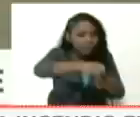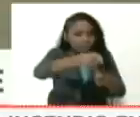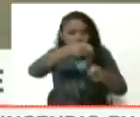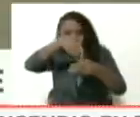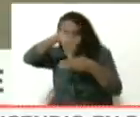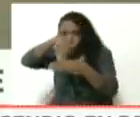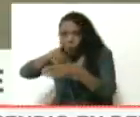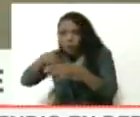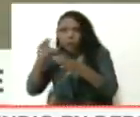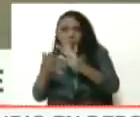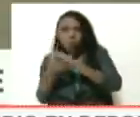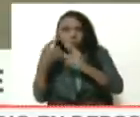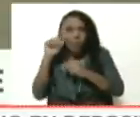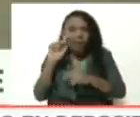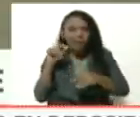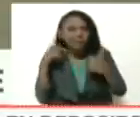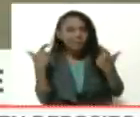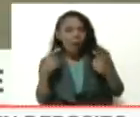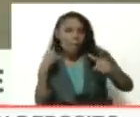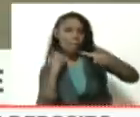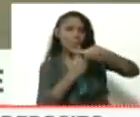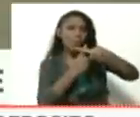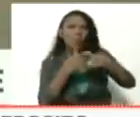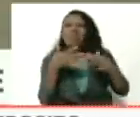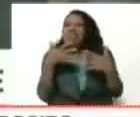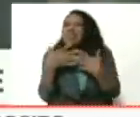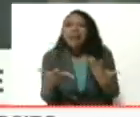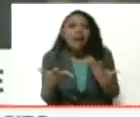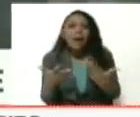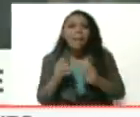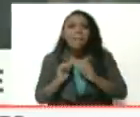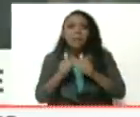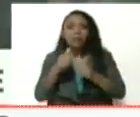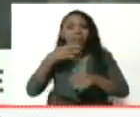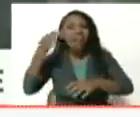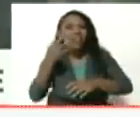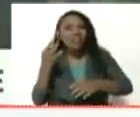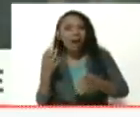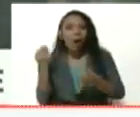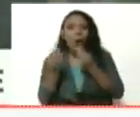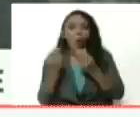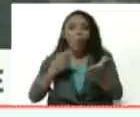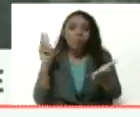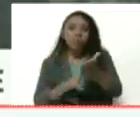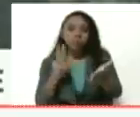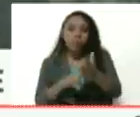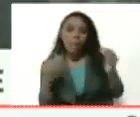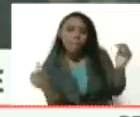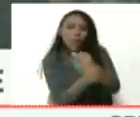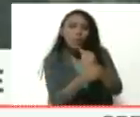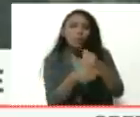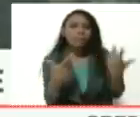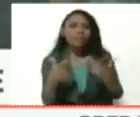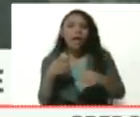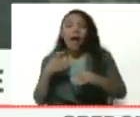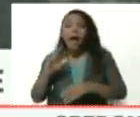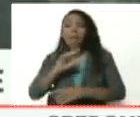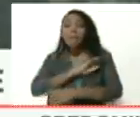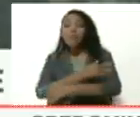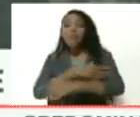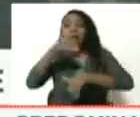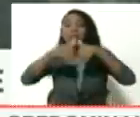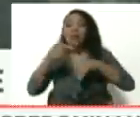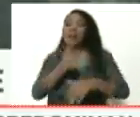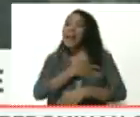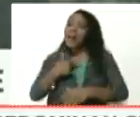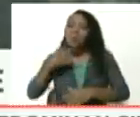puedan determinar, que les pueda ayudar para determinar la verdad. El Poder Electoral lo que les ha pedido es: queremos saber